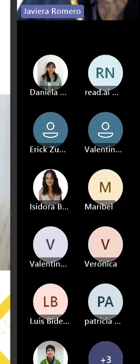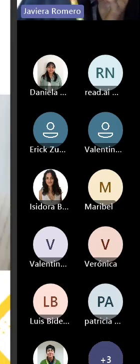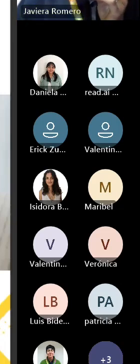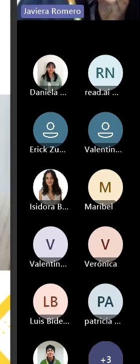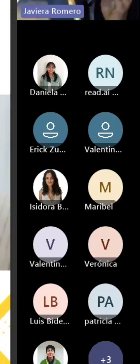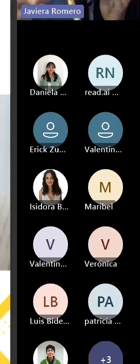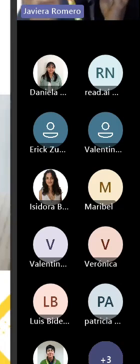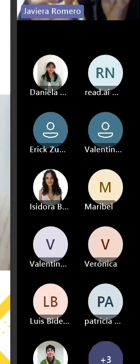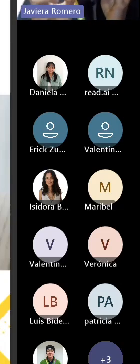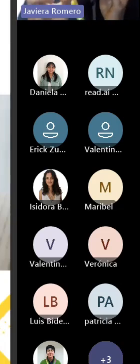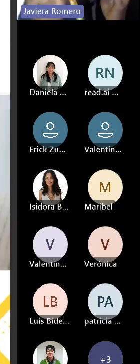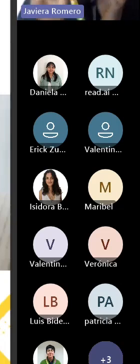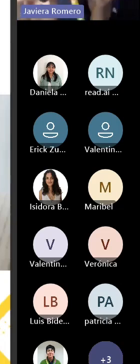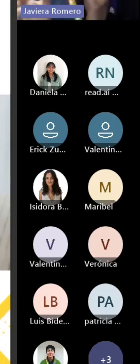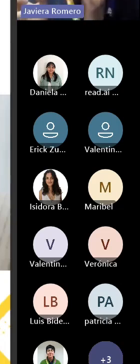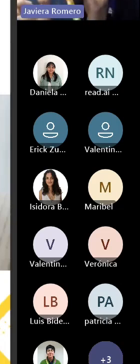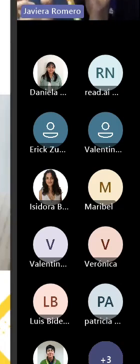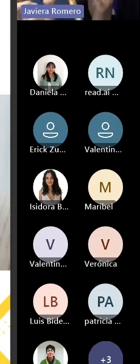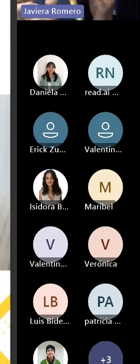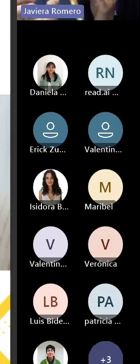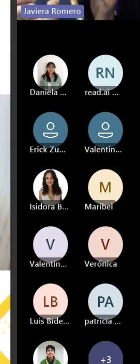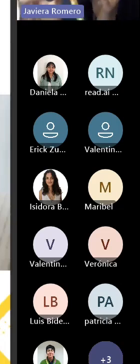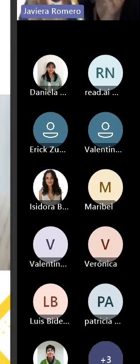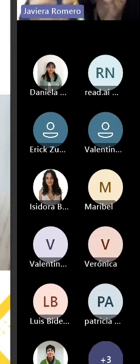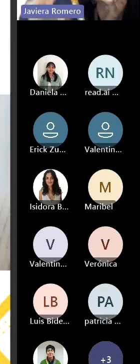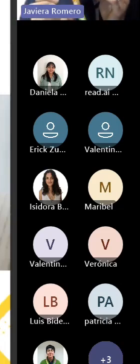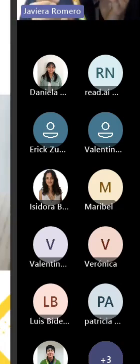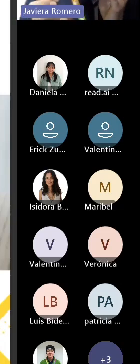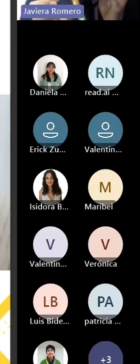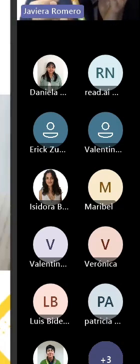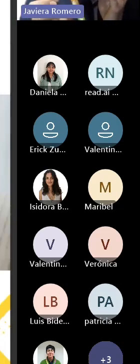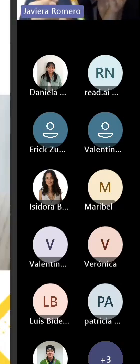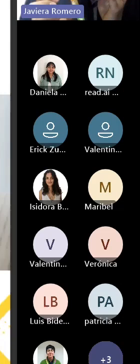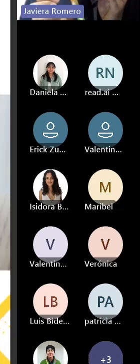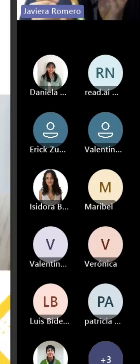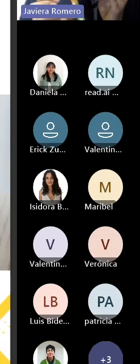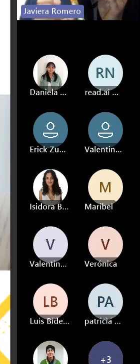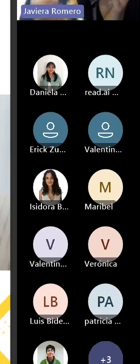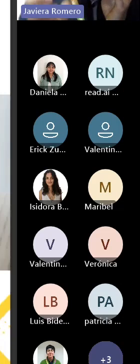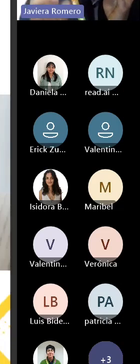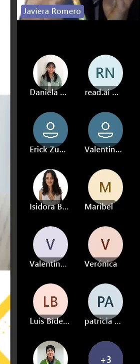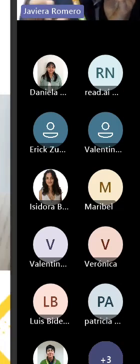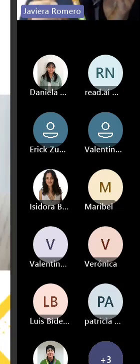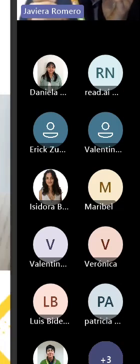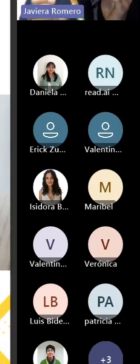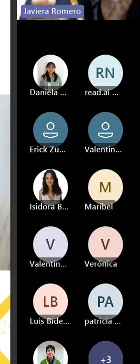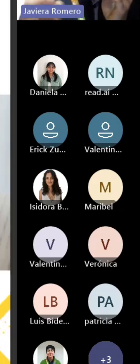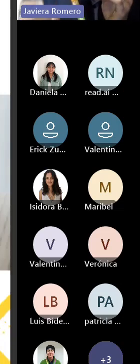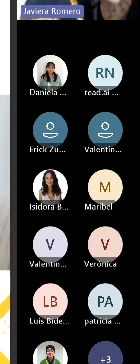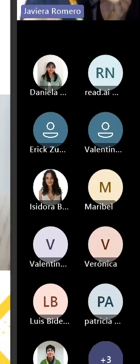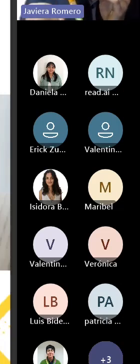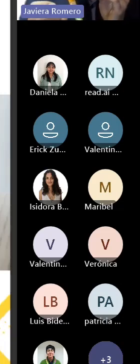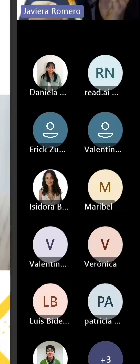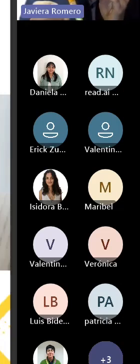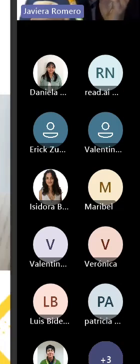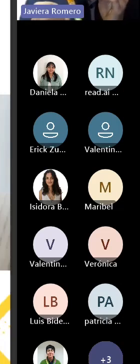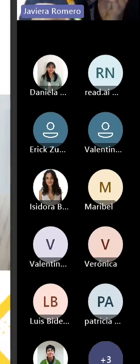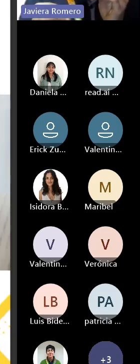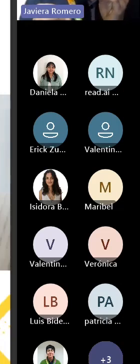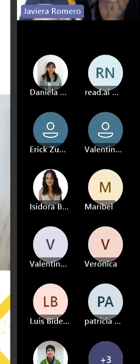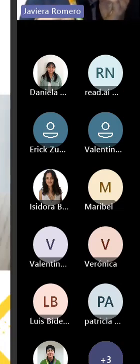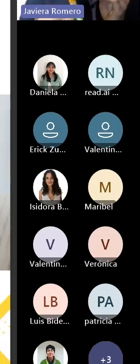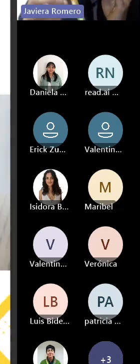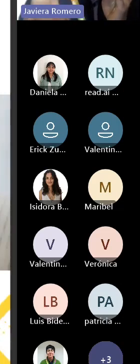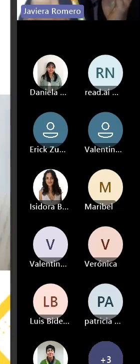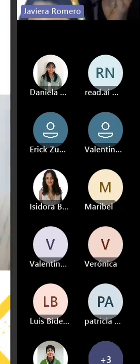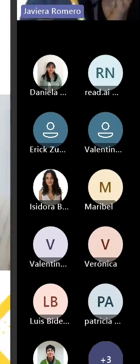riesgo. Entonces acá tenemos un elemento súper importante protector en la comunidad educativa, ¿cierto? Una comunidad educativa que está atenta a las señales de